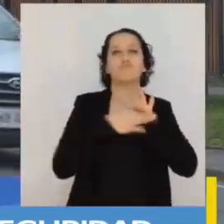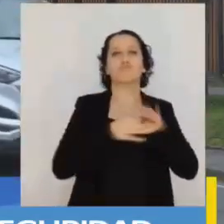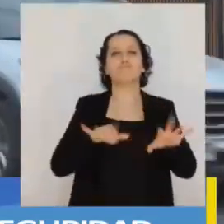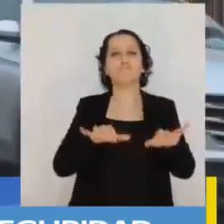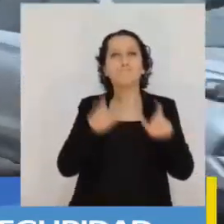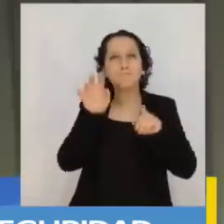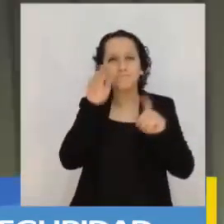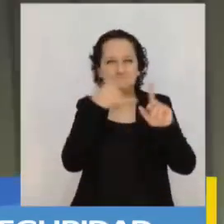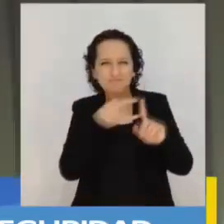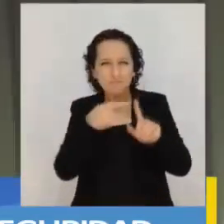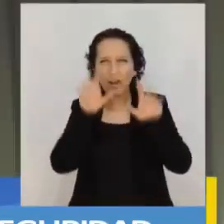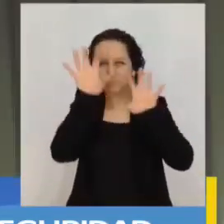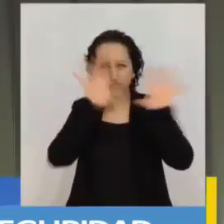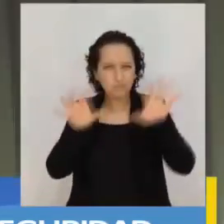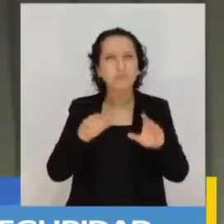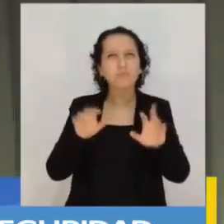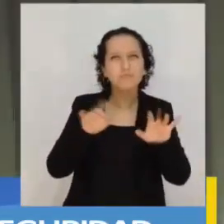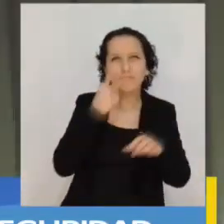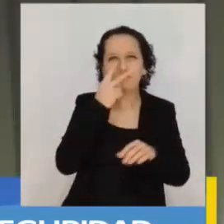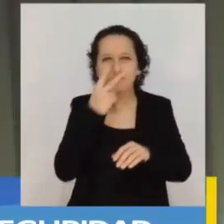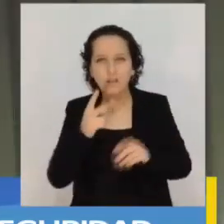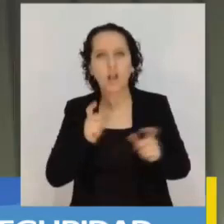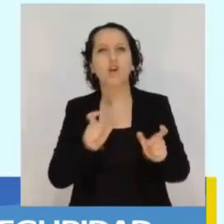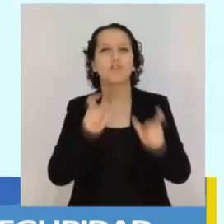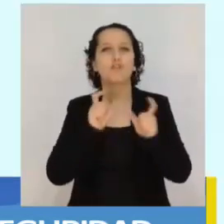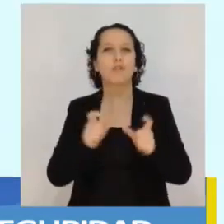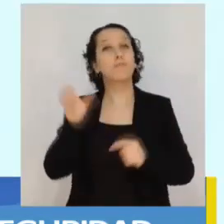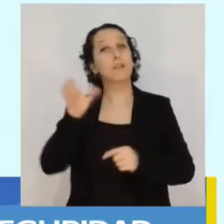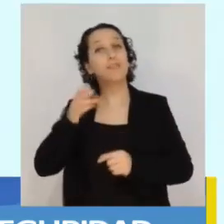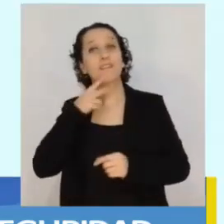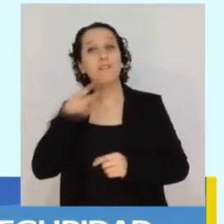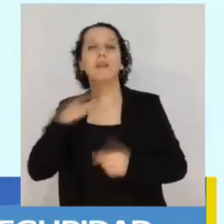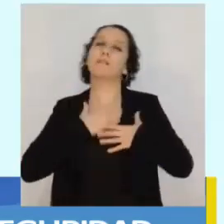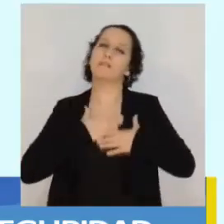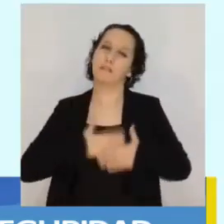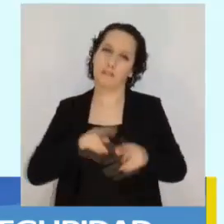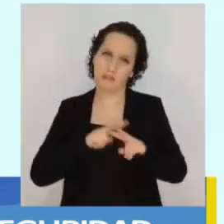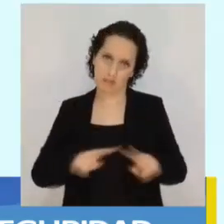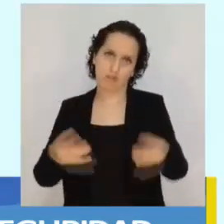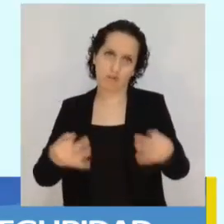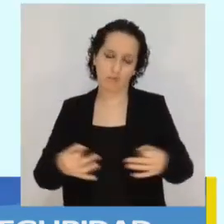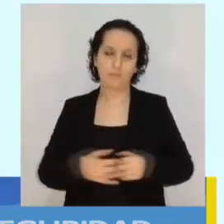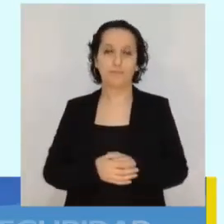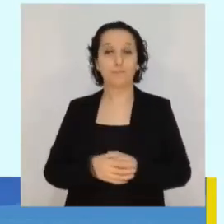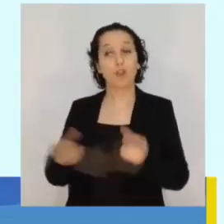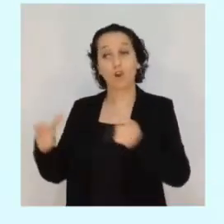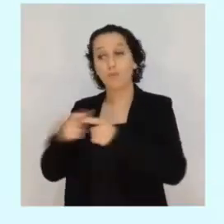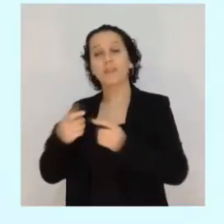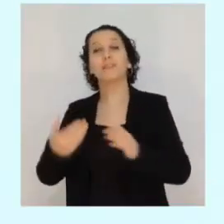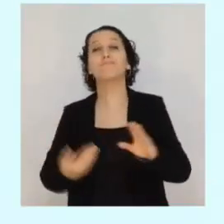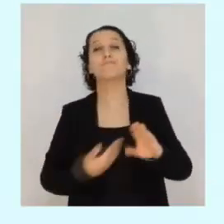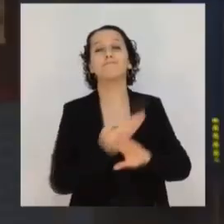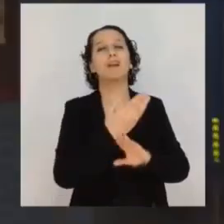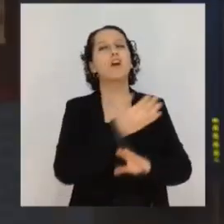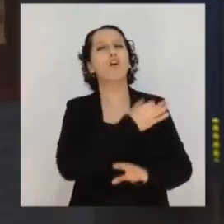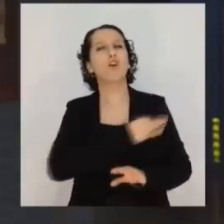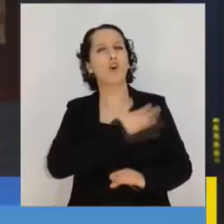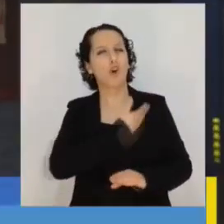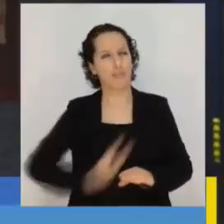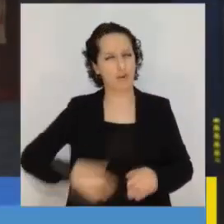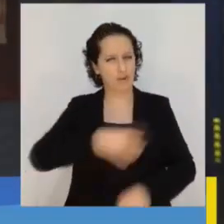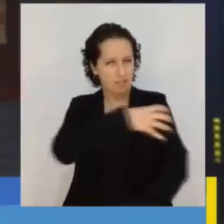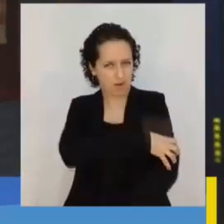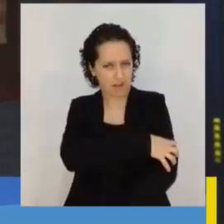que contribuirá a la seguridad de las familias de ese sector. Este comité postuló un proyecto al gobierno regional para